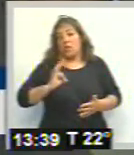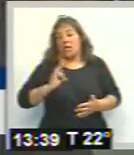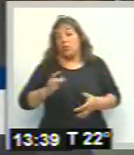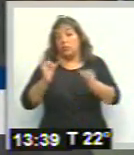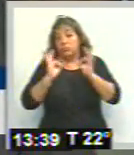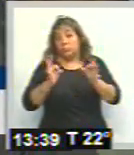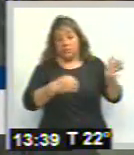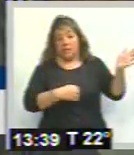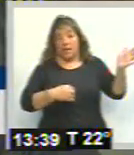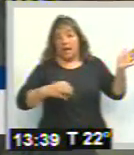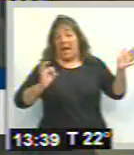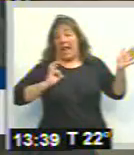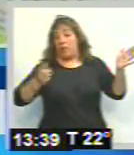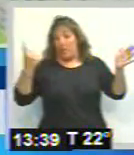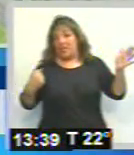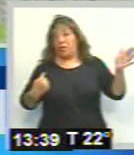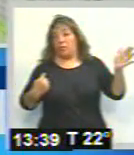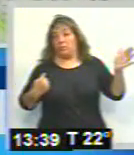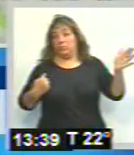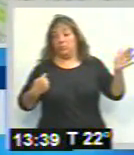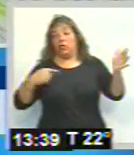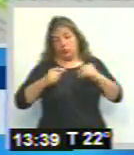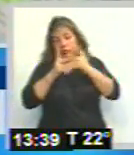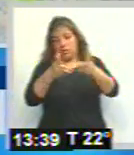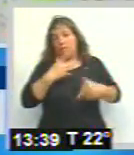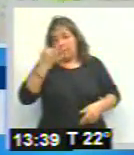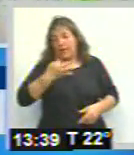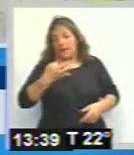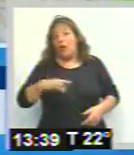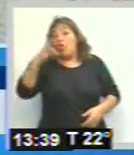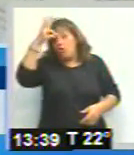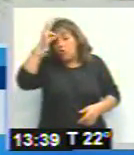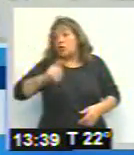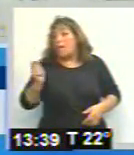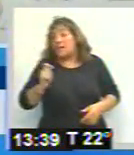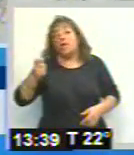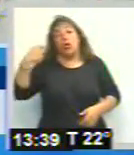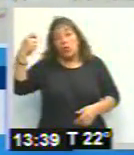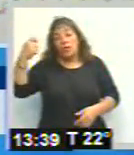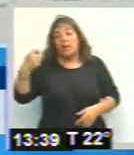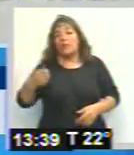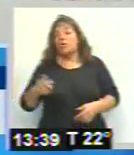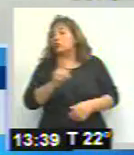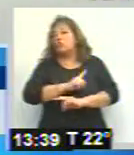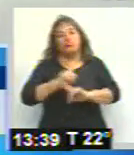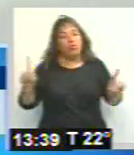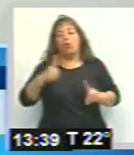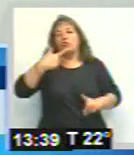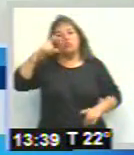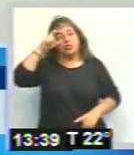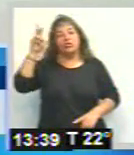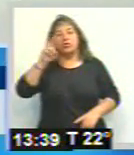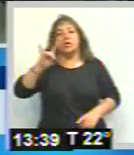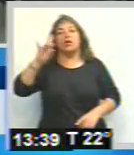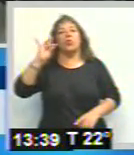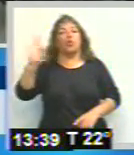acá está. Así que se cumplió lo que hemos dicho nosotros. Los 12 meses que dice de los jubilados, eso no es de Cerrudo, eso viene de la provincia, que